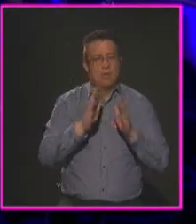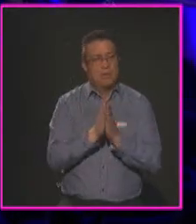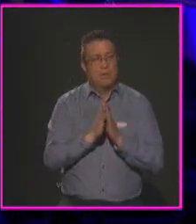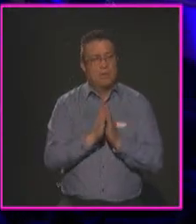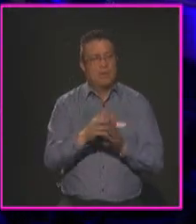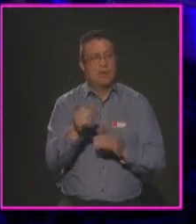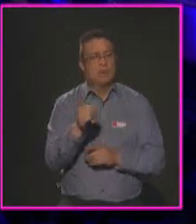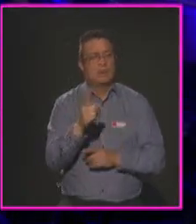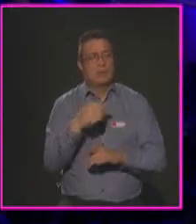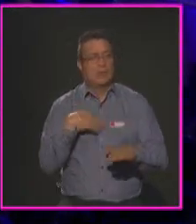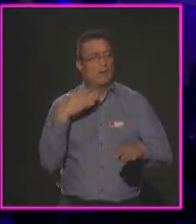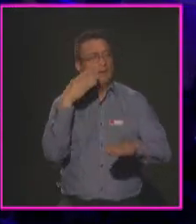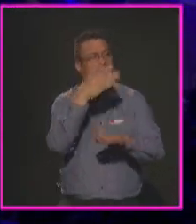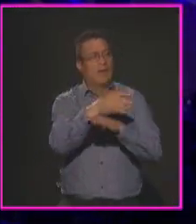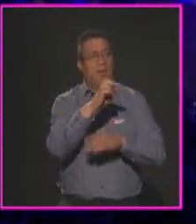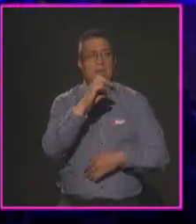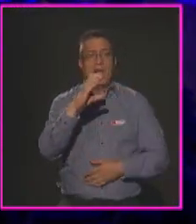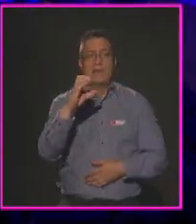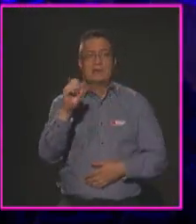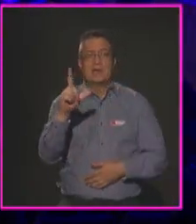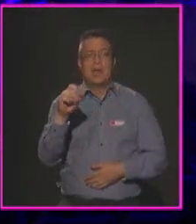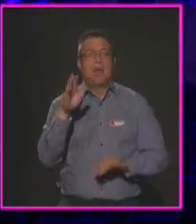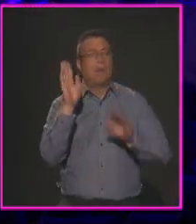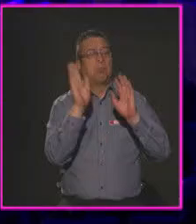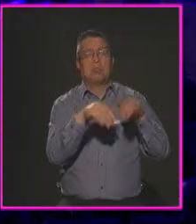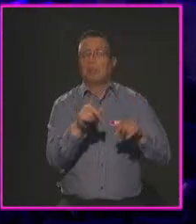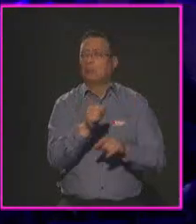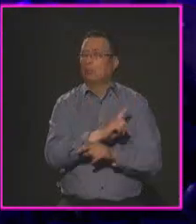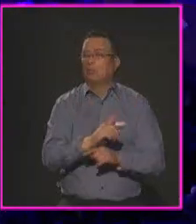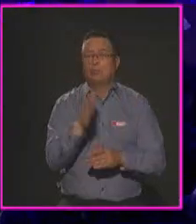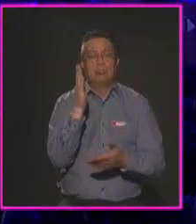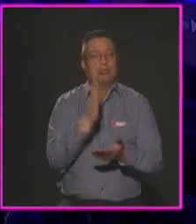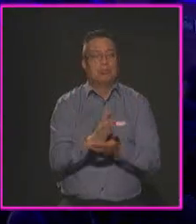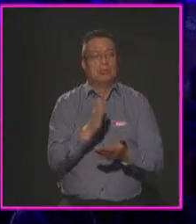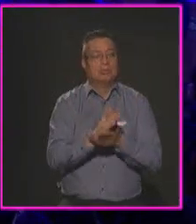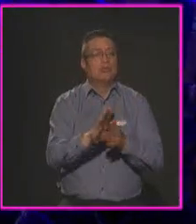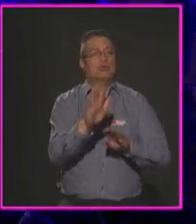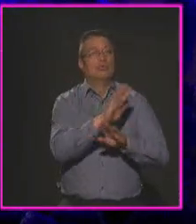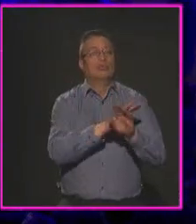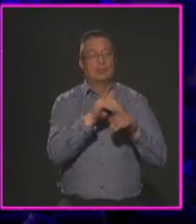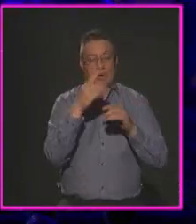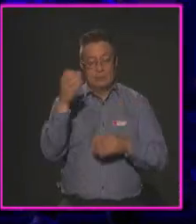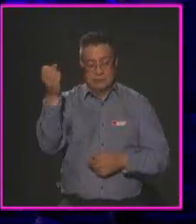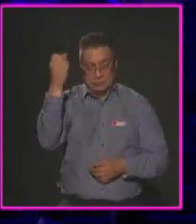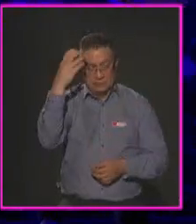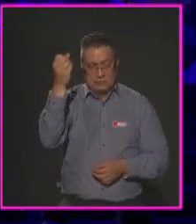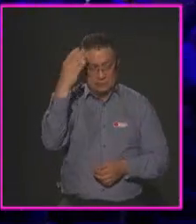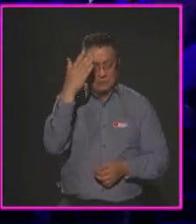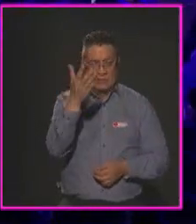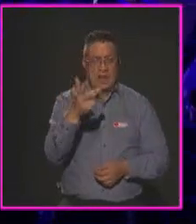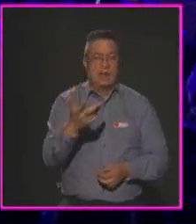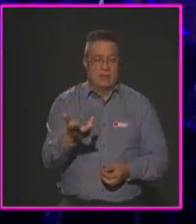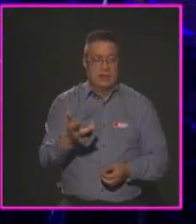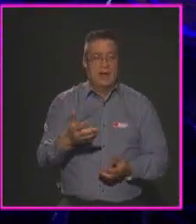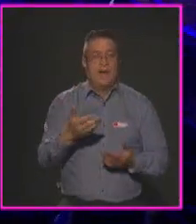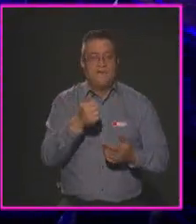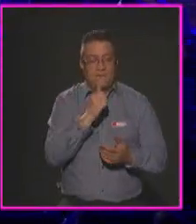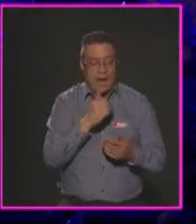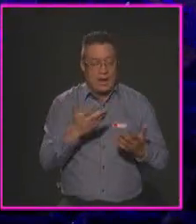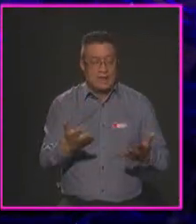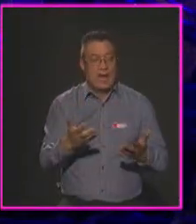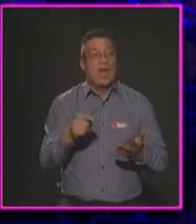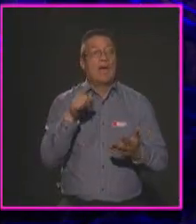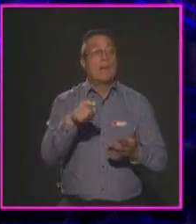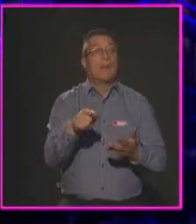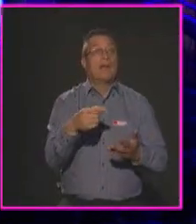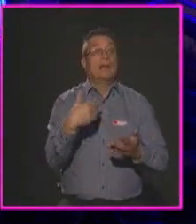siquiera van a su parcela, dejen. No había caso. Y es una cosa de educación, ¿cierto? Entonces